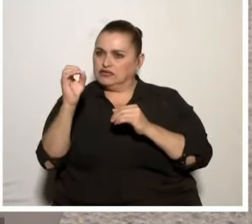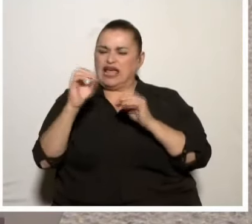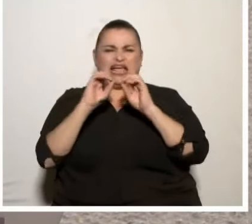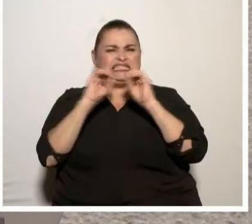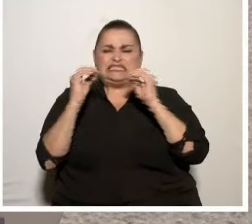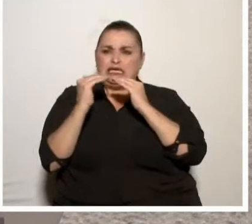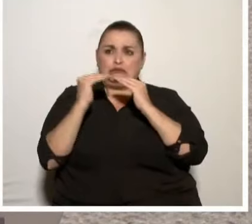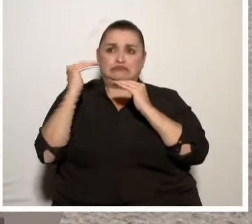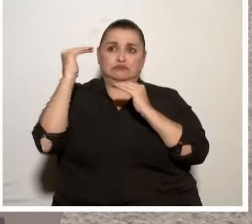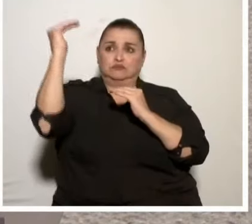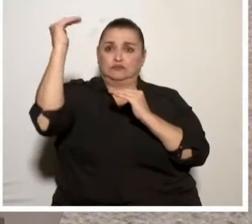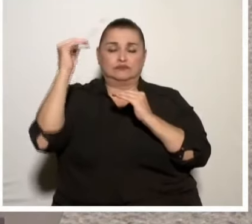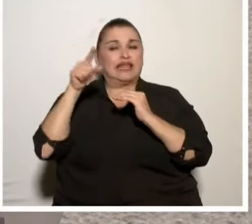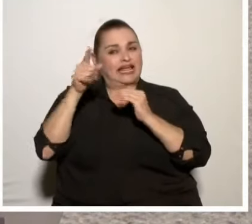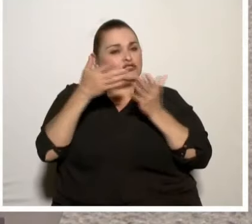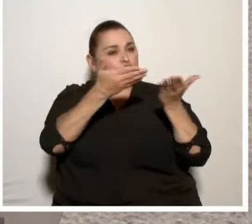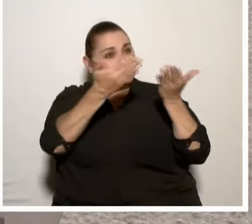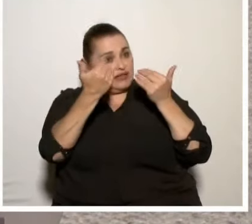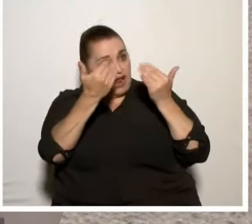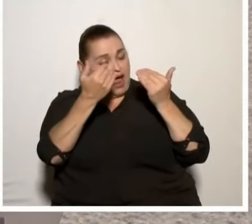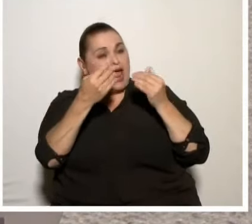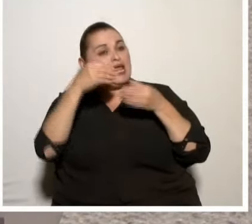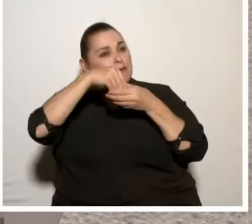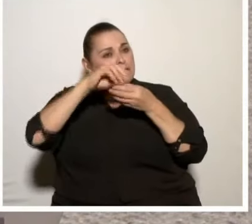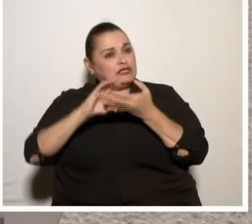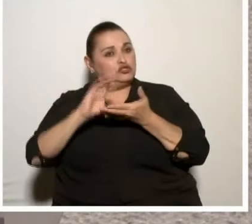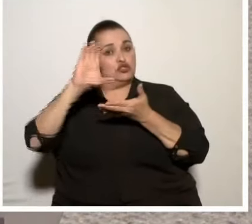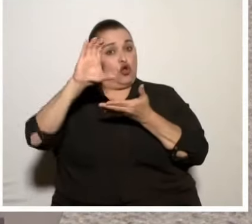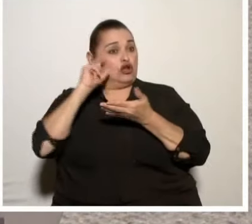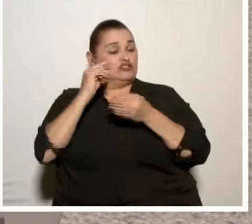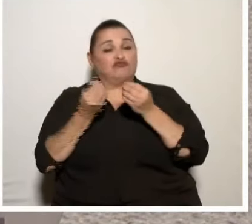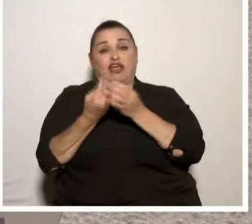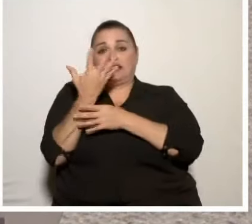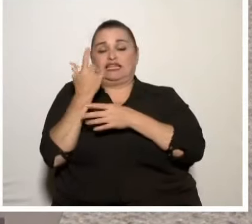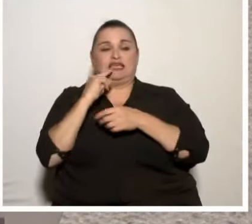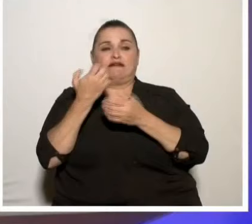progresividad. Eso atrae inversiones y procura la reactivación económica.